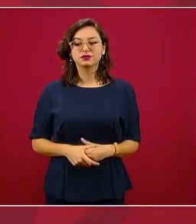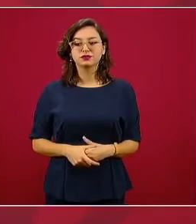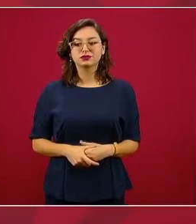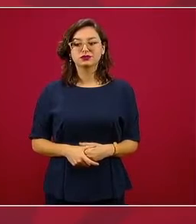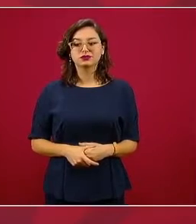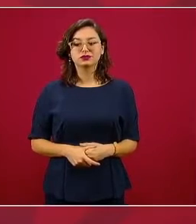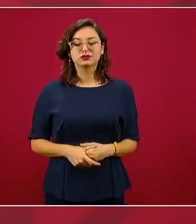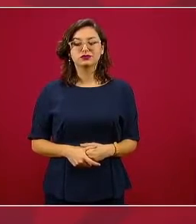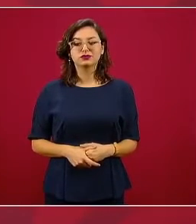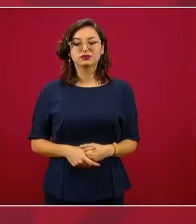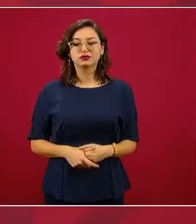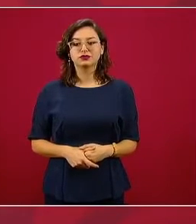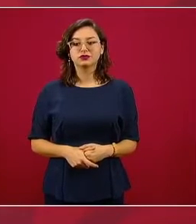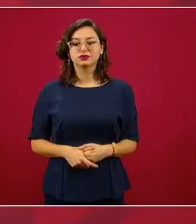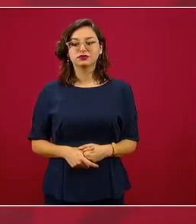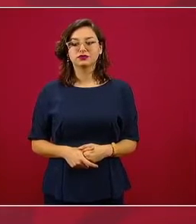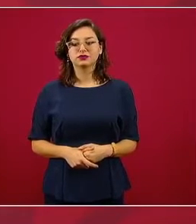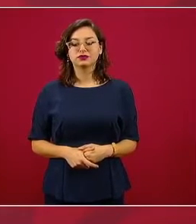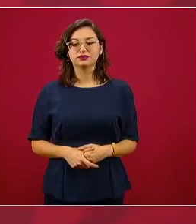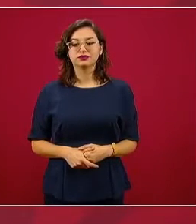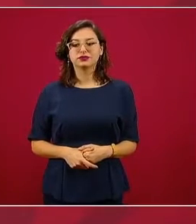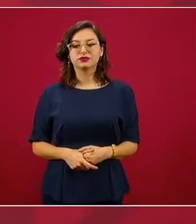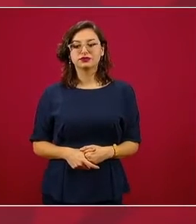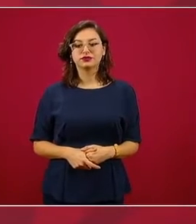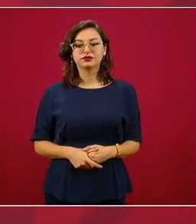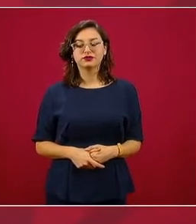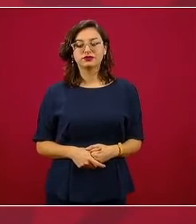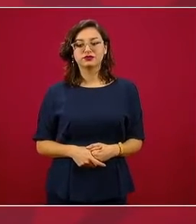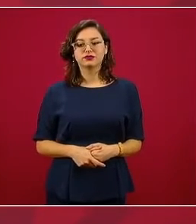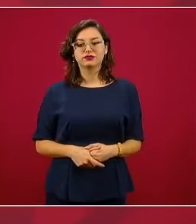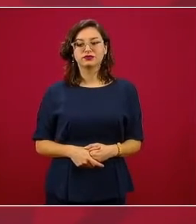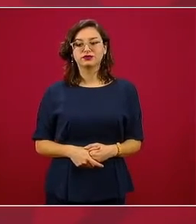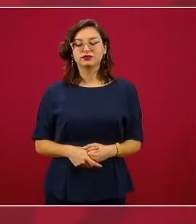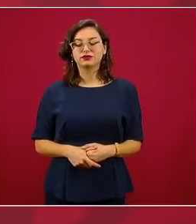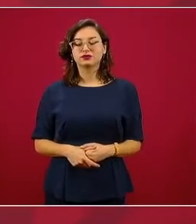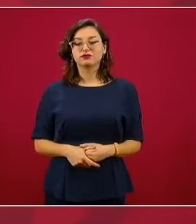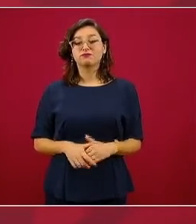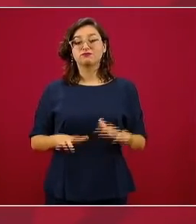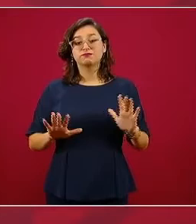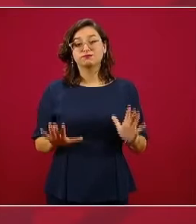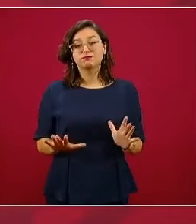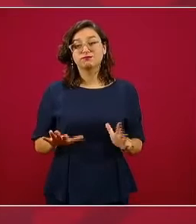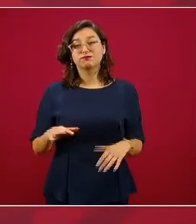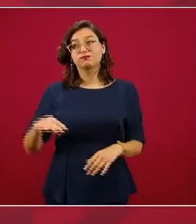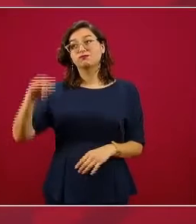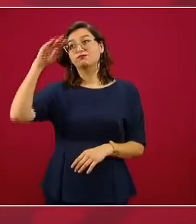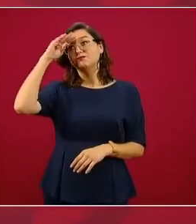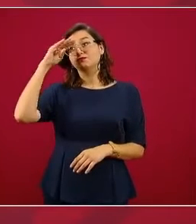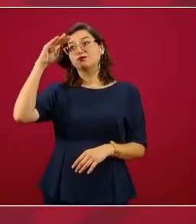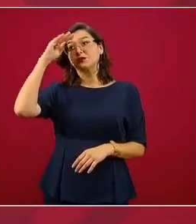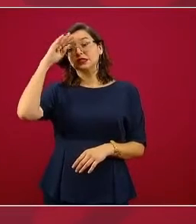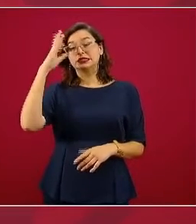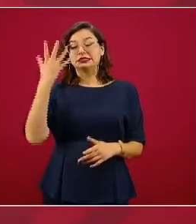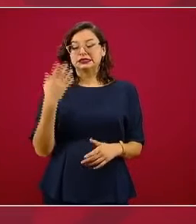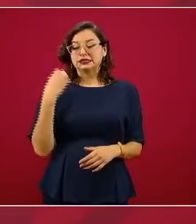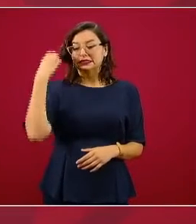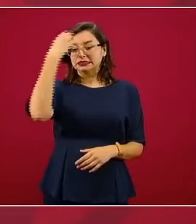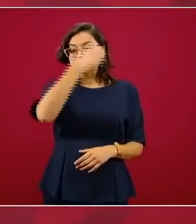estamos evaluando. Estamos en el caso de la Ciudad de